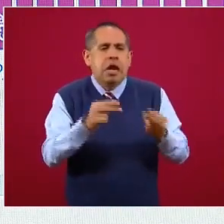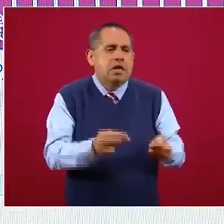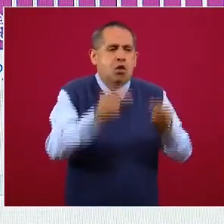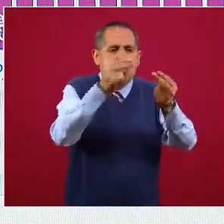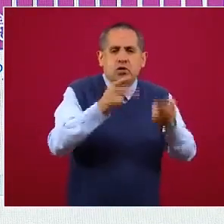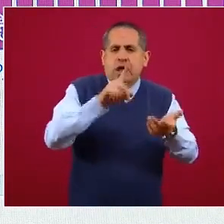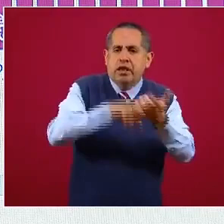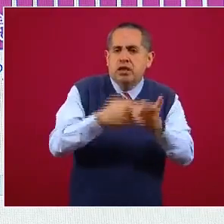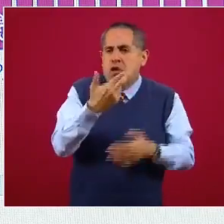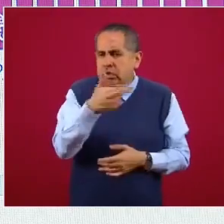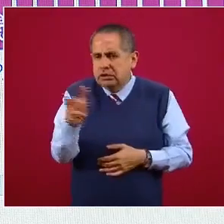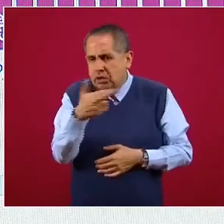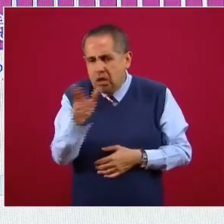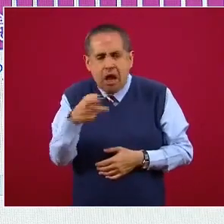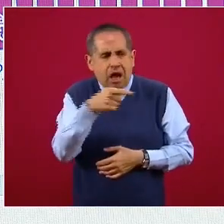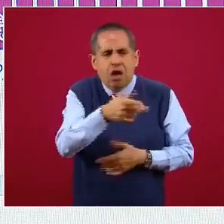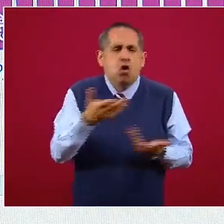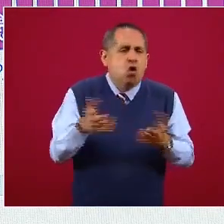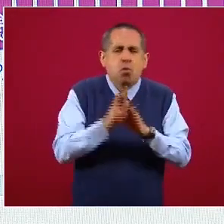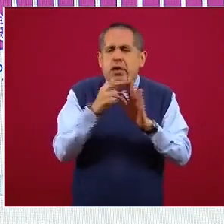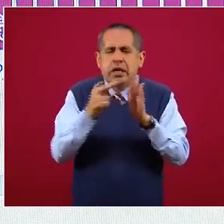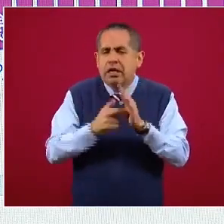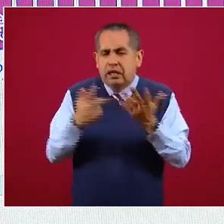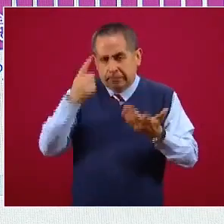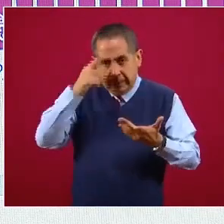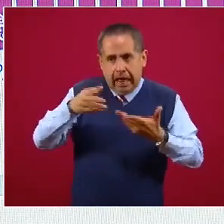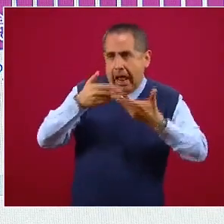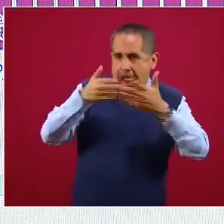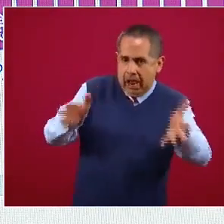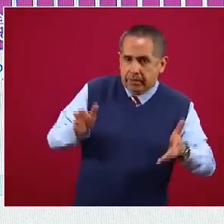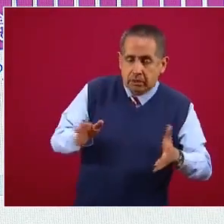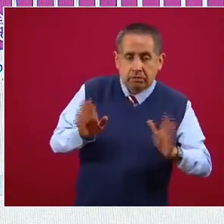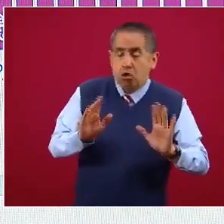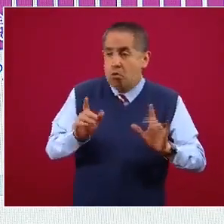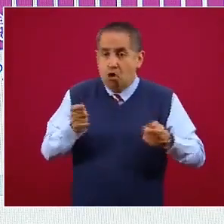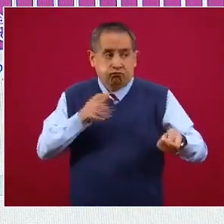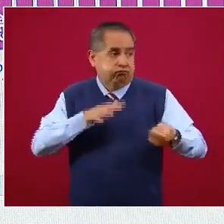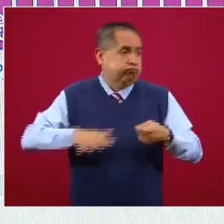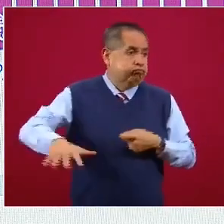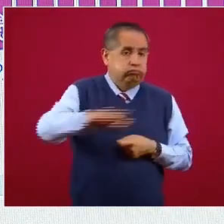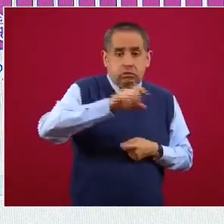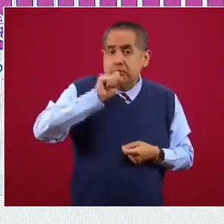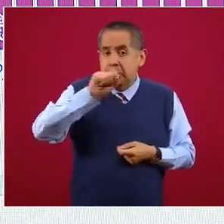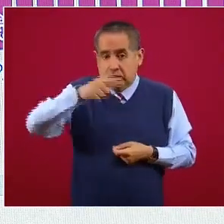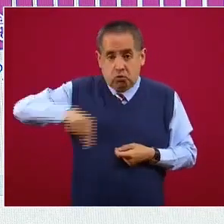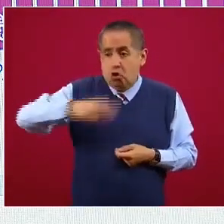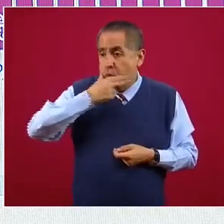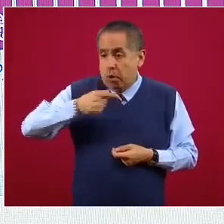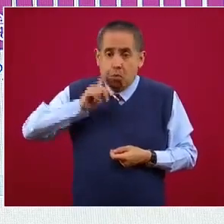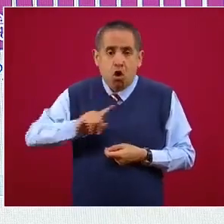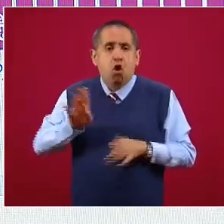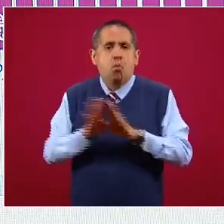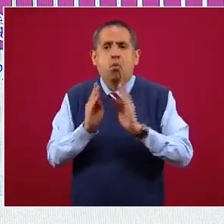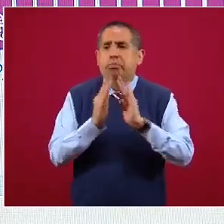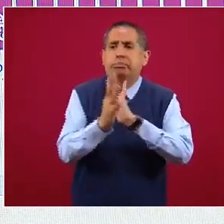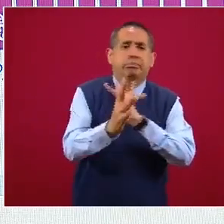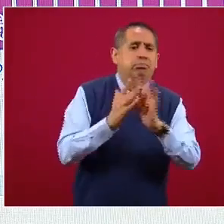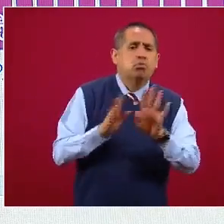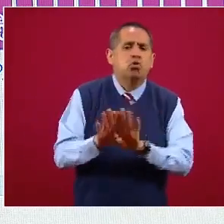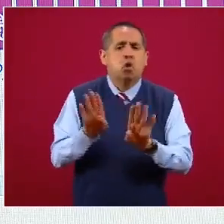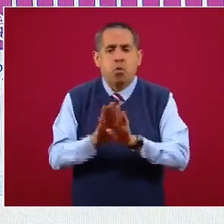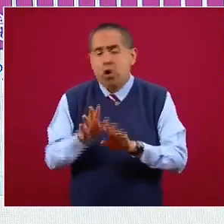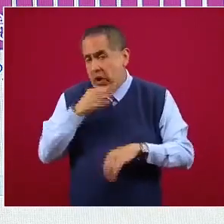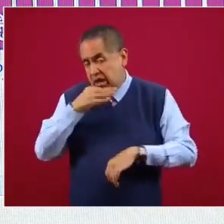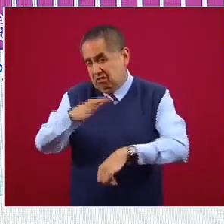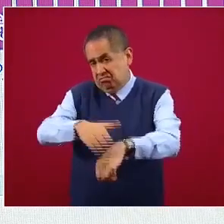los restaurantes y, en general, la conducción de nosotras y nosotros en la vía pública. Y ha dado una